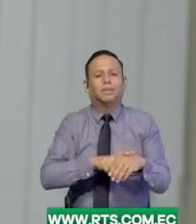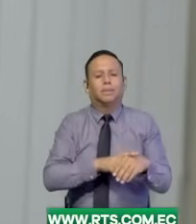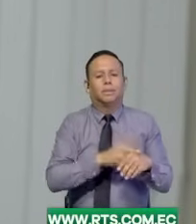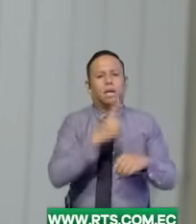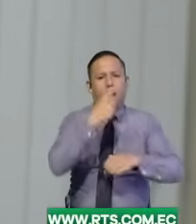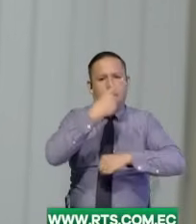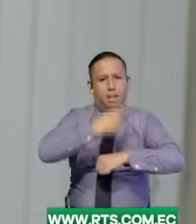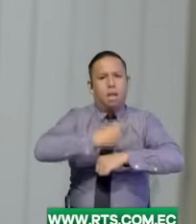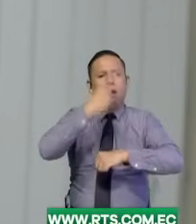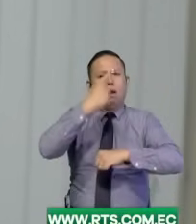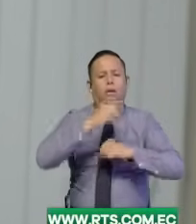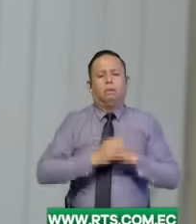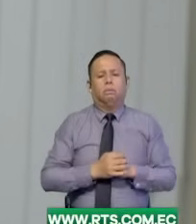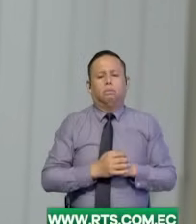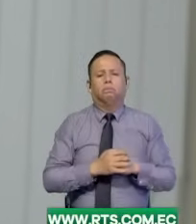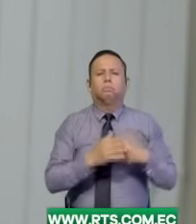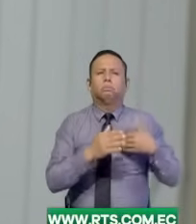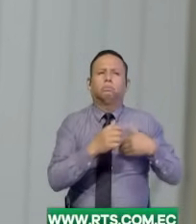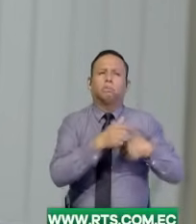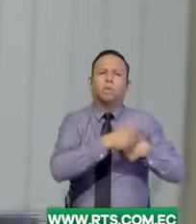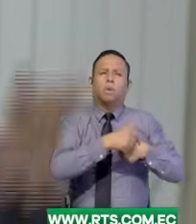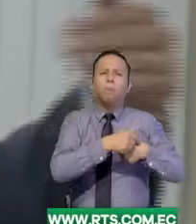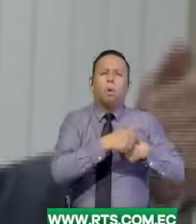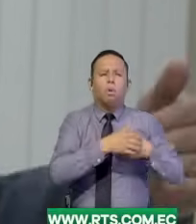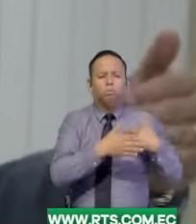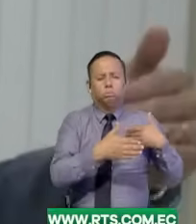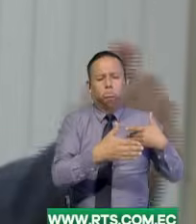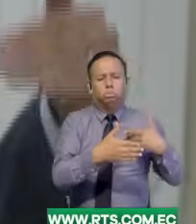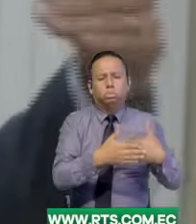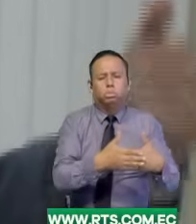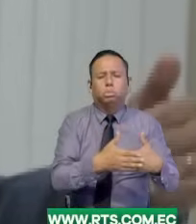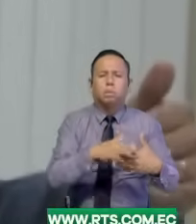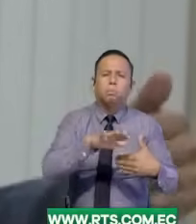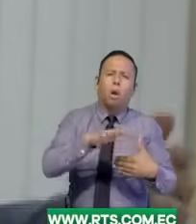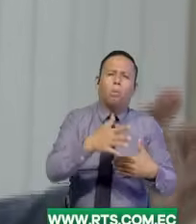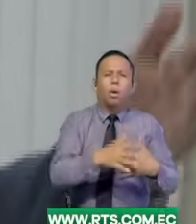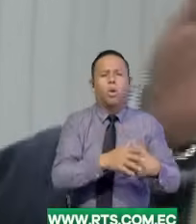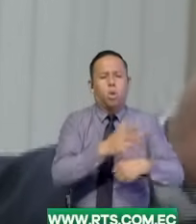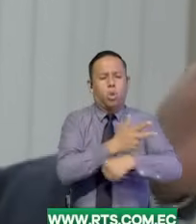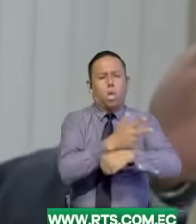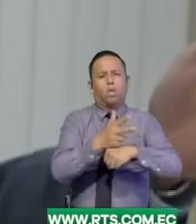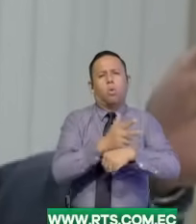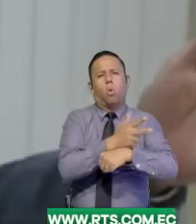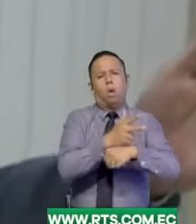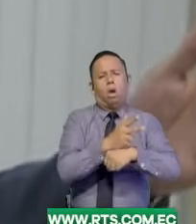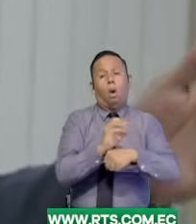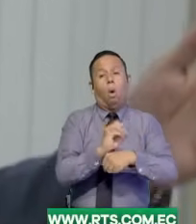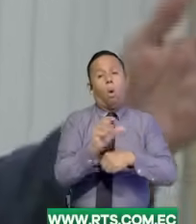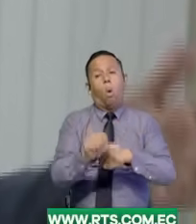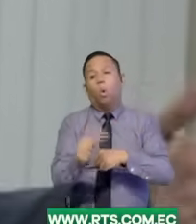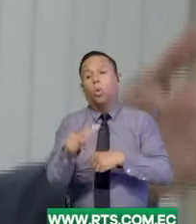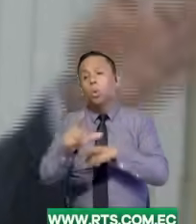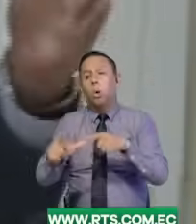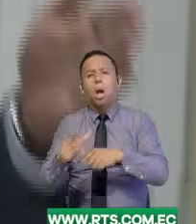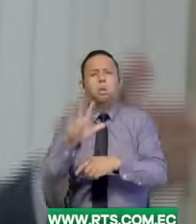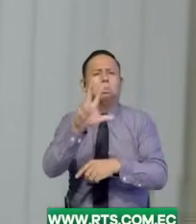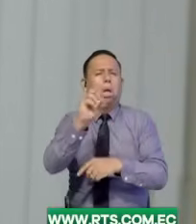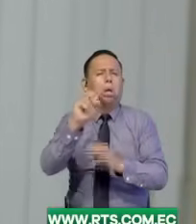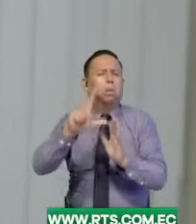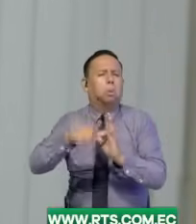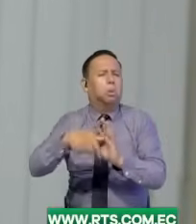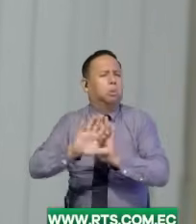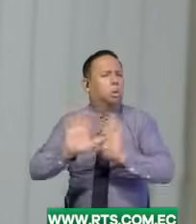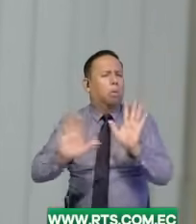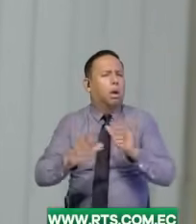día por un periodo reducido que puede llegar a ser hasta de 3 horas, pero en ciertas otras partes solo son media hora y media hora